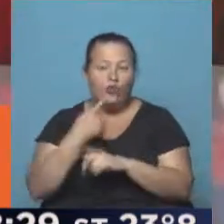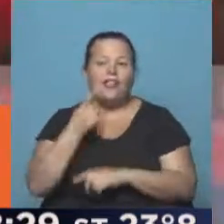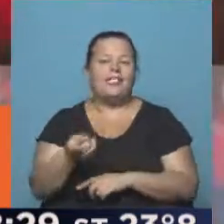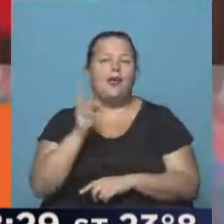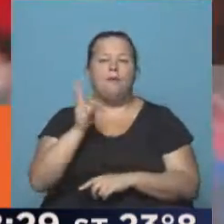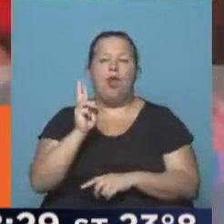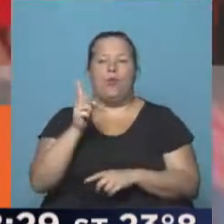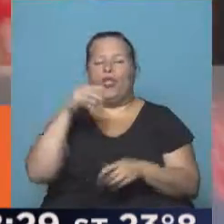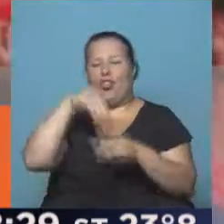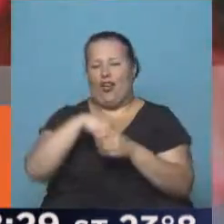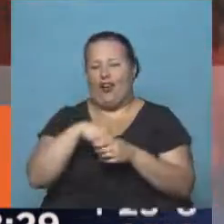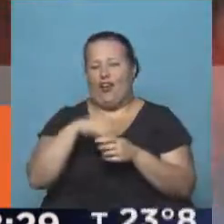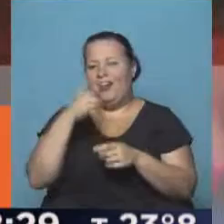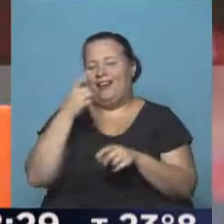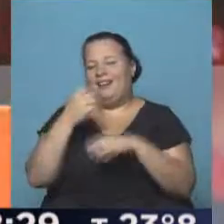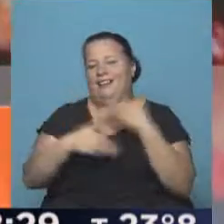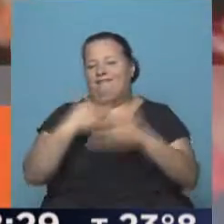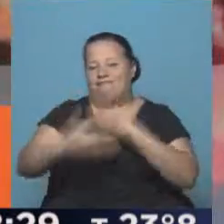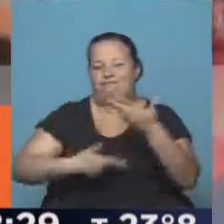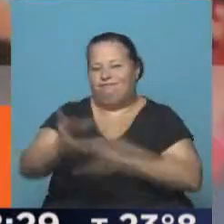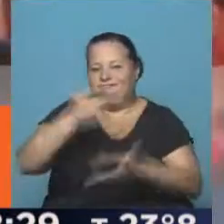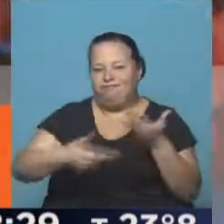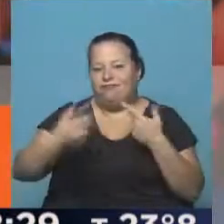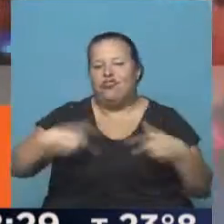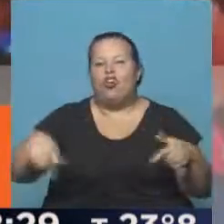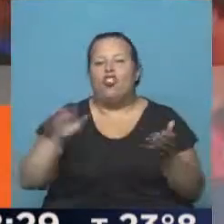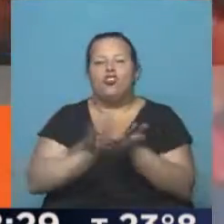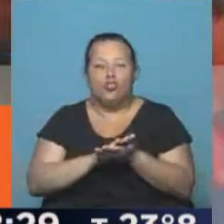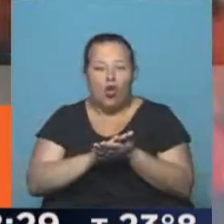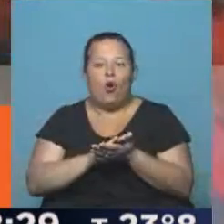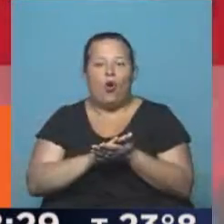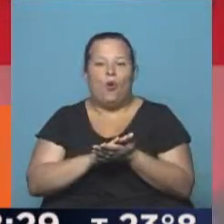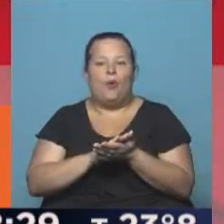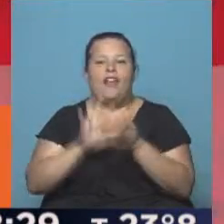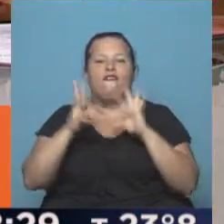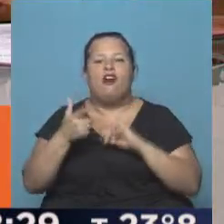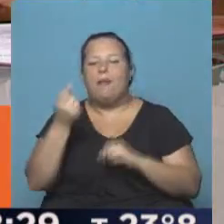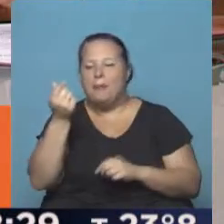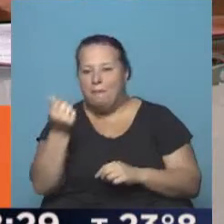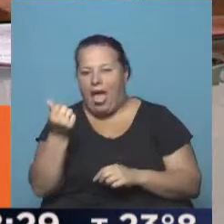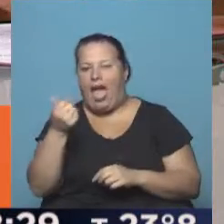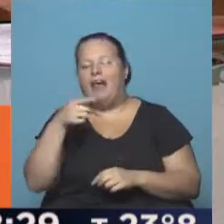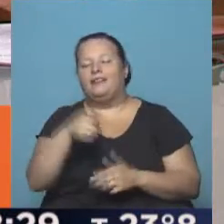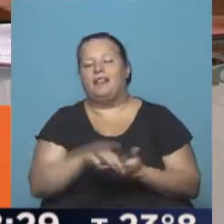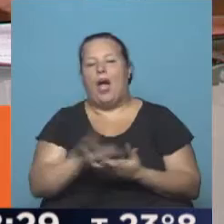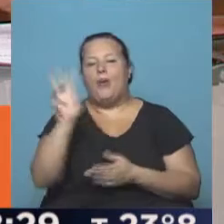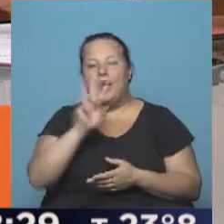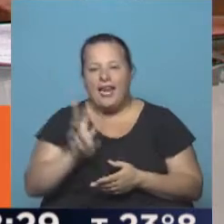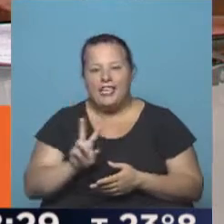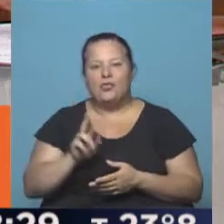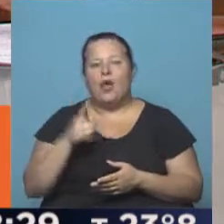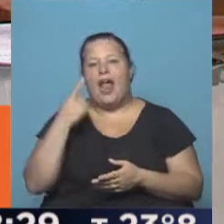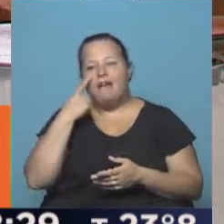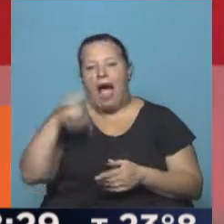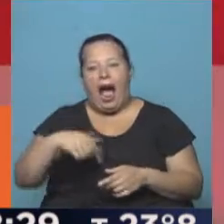siquiera estuviera en funcionamiento aceitado parte de lo que son justamente el esquema arancelario por el cual Venezuela se